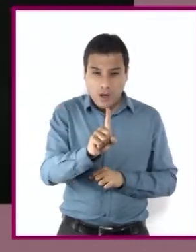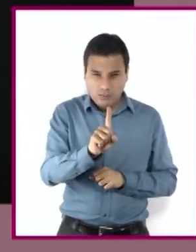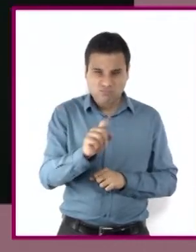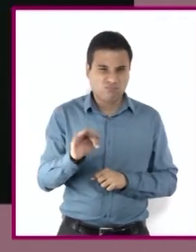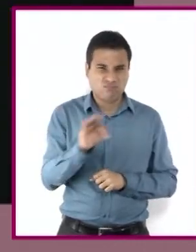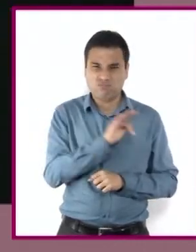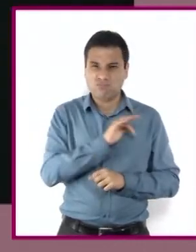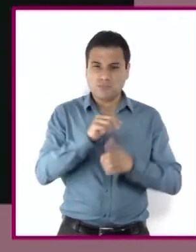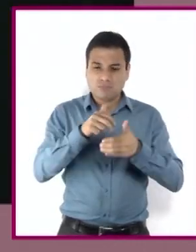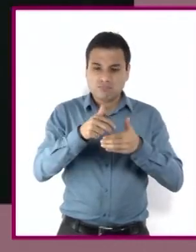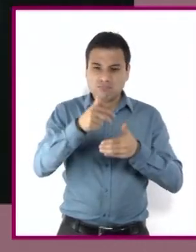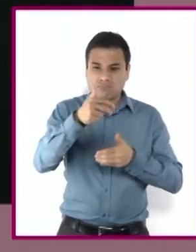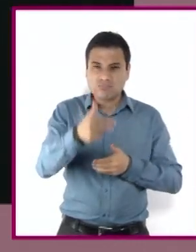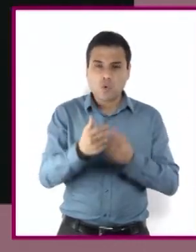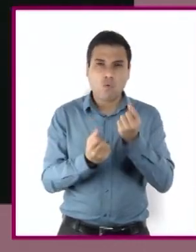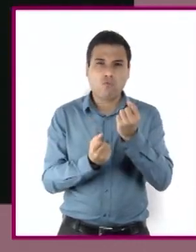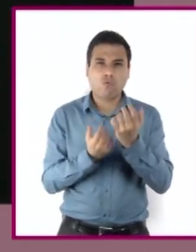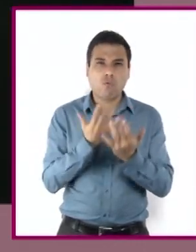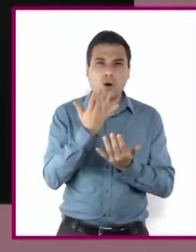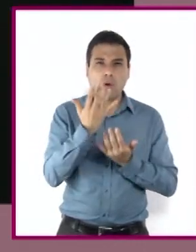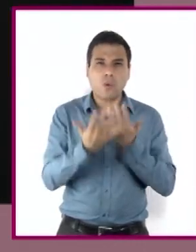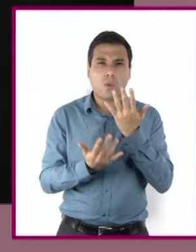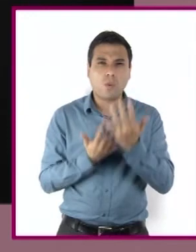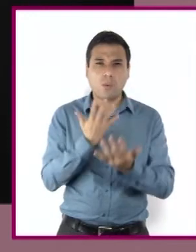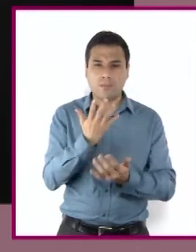se arrojó en él.